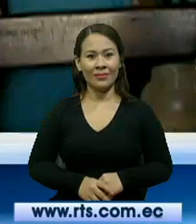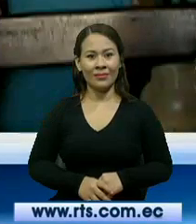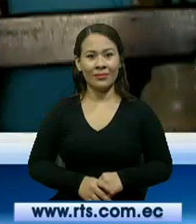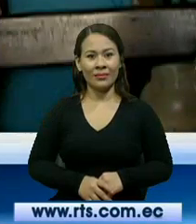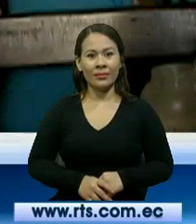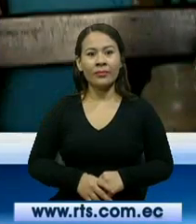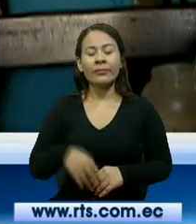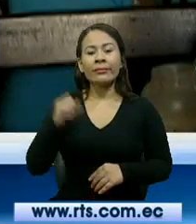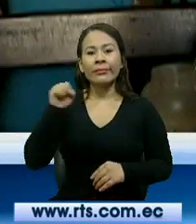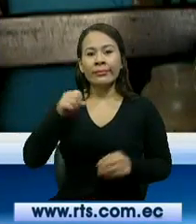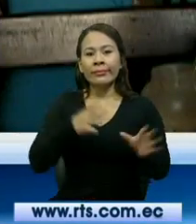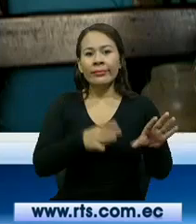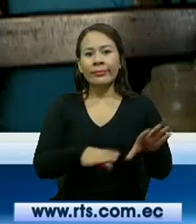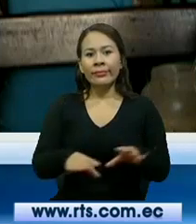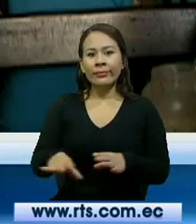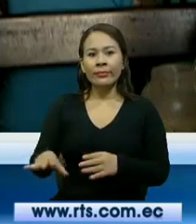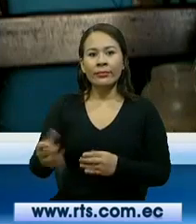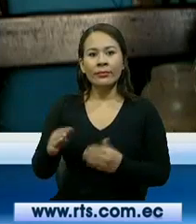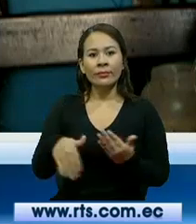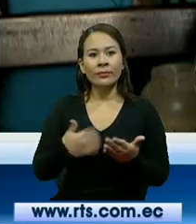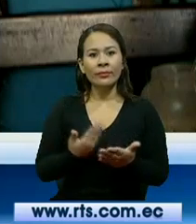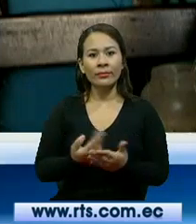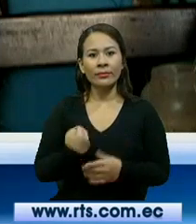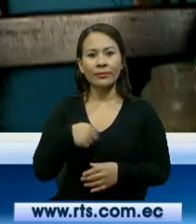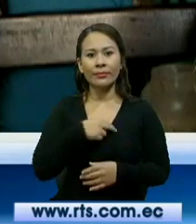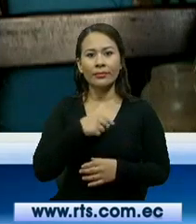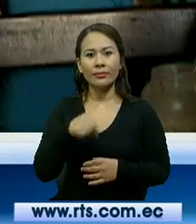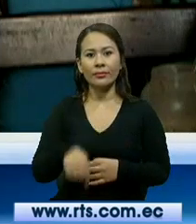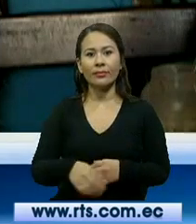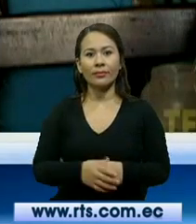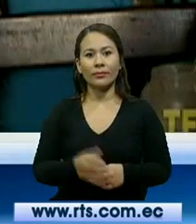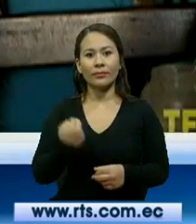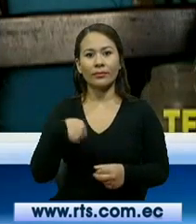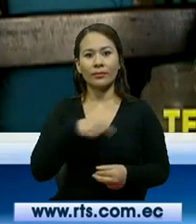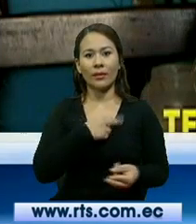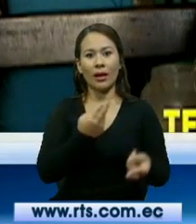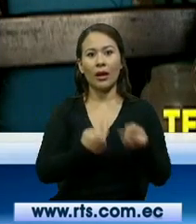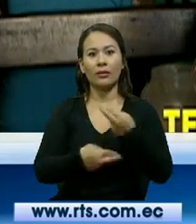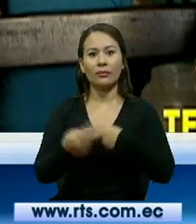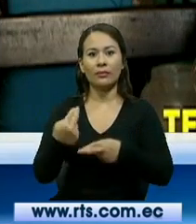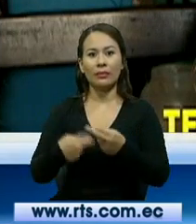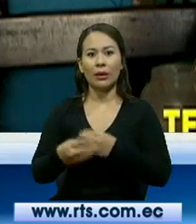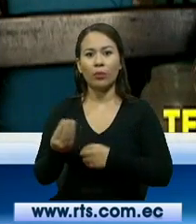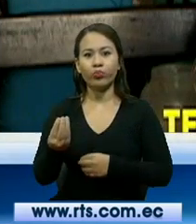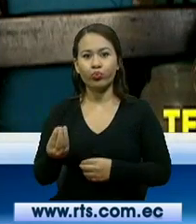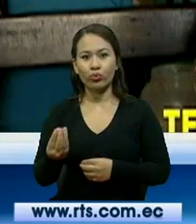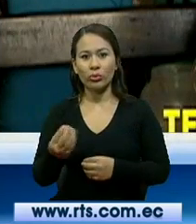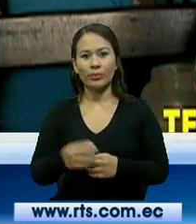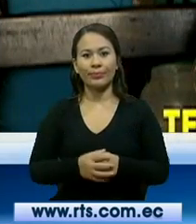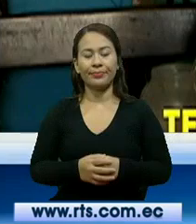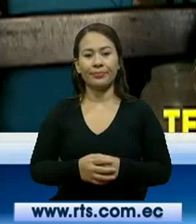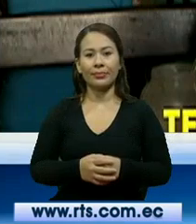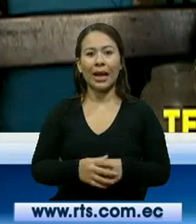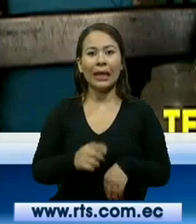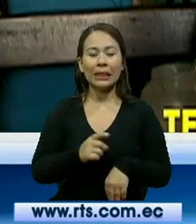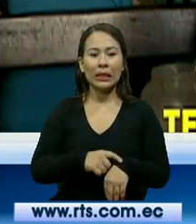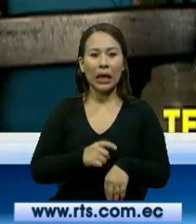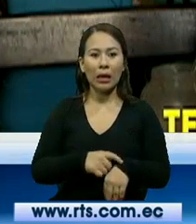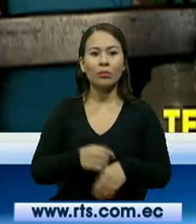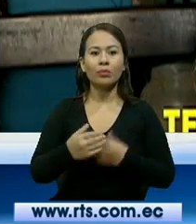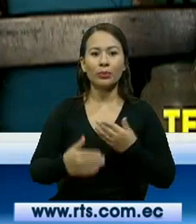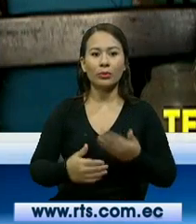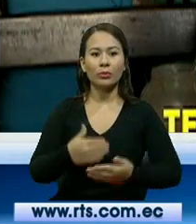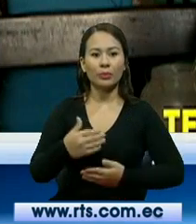mi actividad empezó en la calle vendíamos un poquito pero el tiempo fue pasando